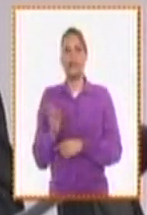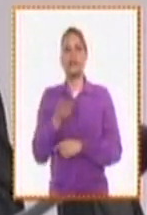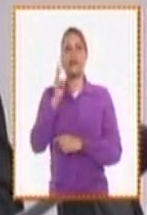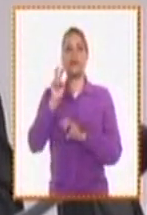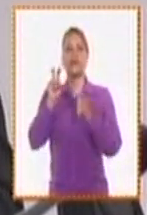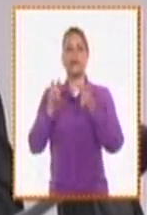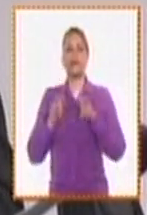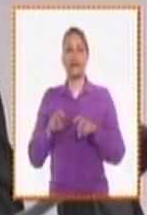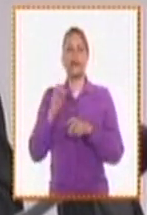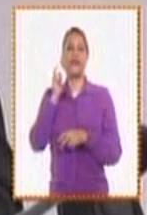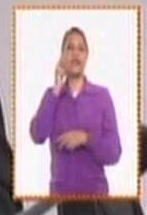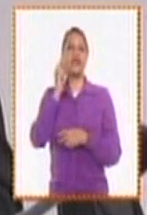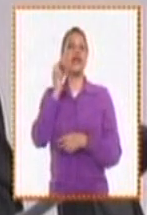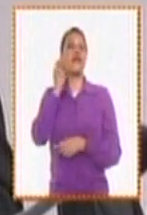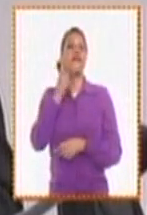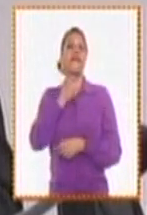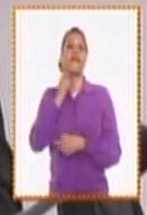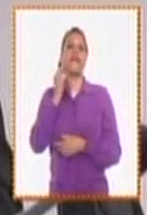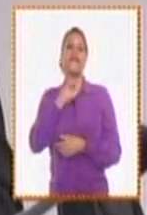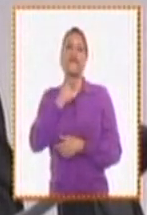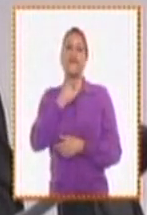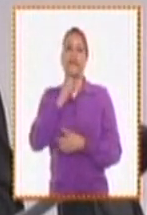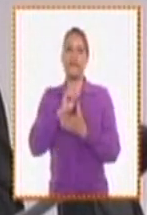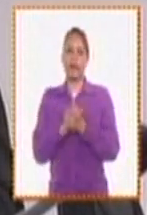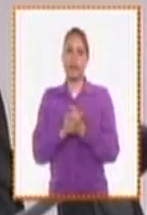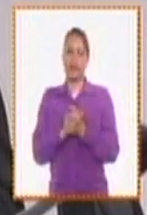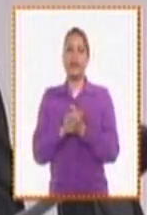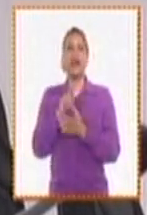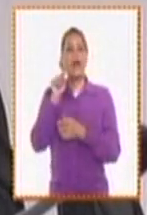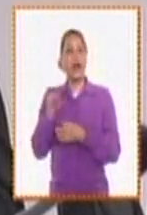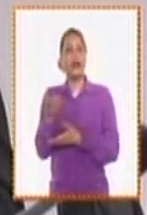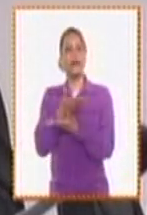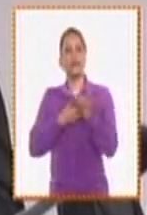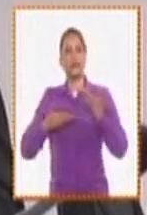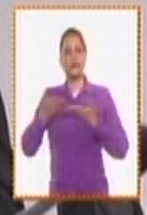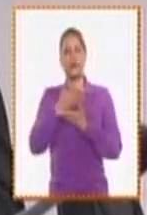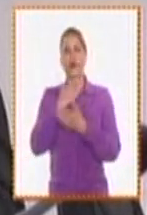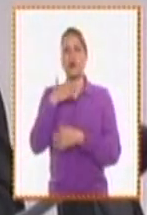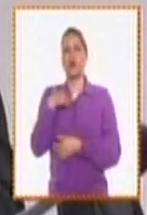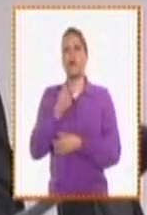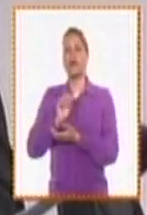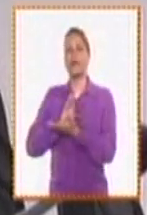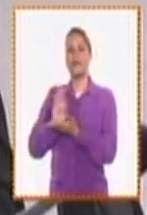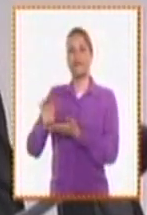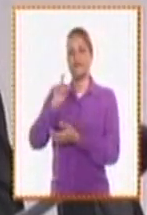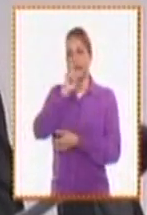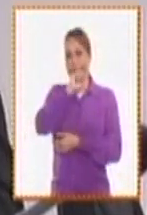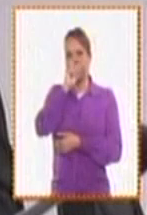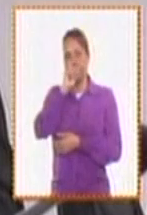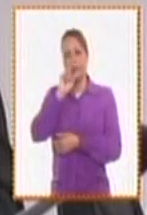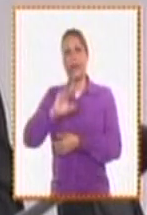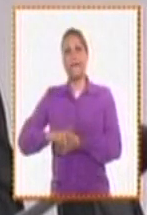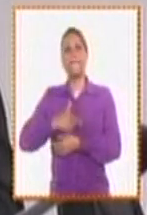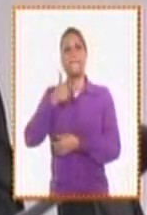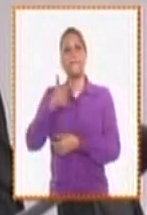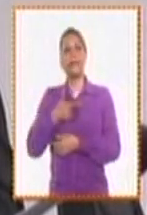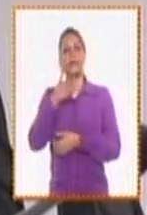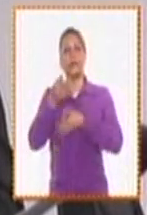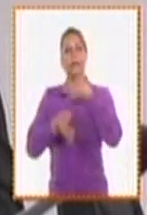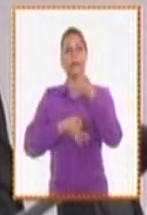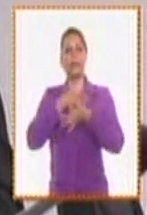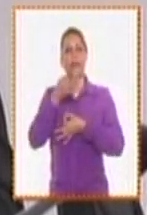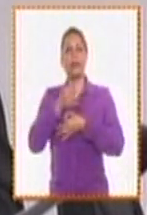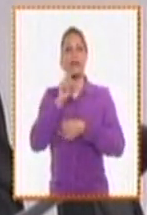donde parte del debate de nuestros muchachos en cómo seguir generando esa cultura de rechazo a las drogas que hablaba el viceministro, lo ocupó